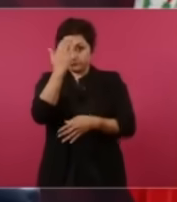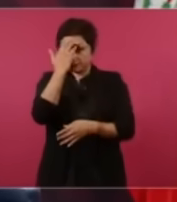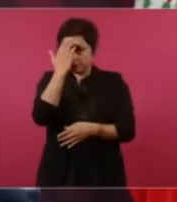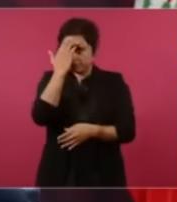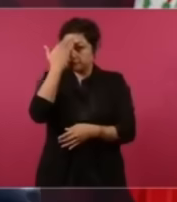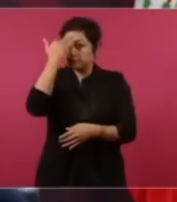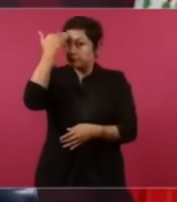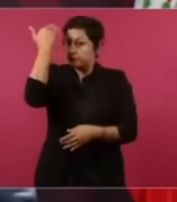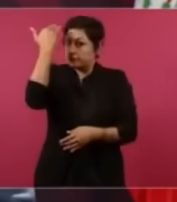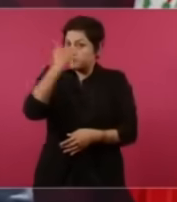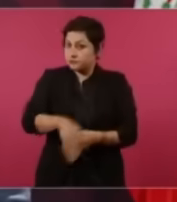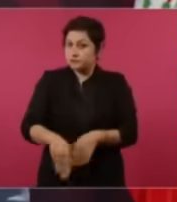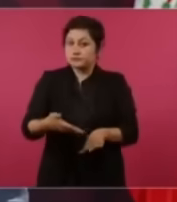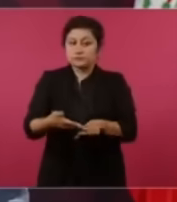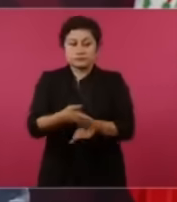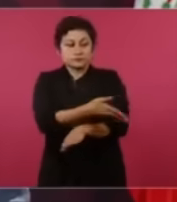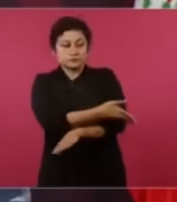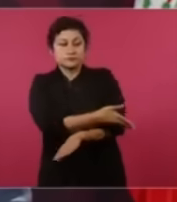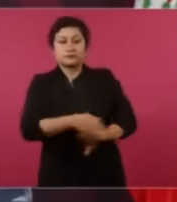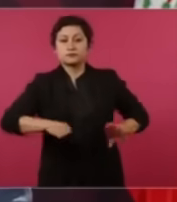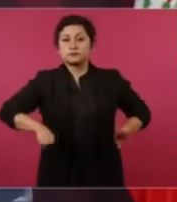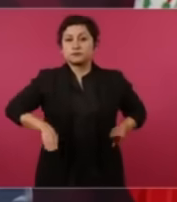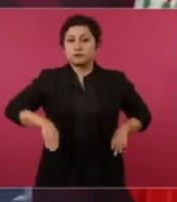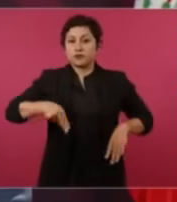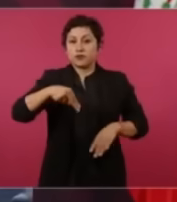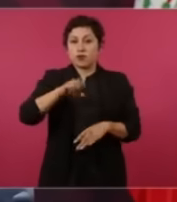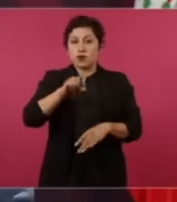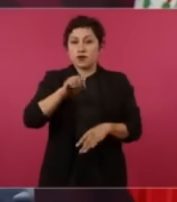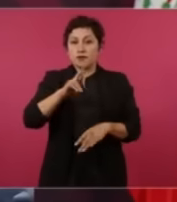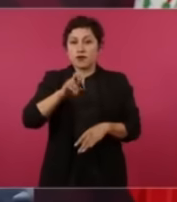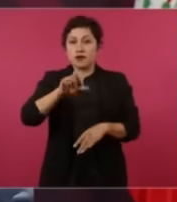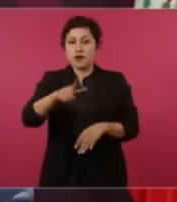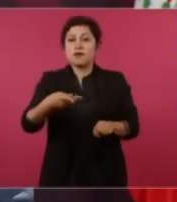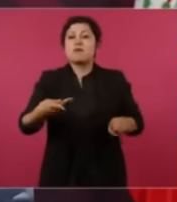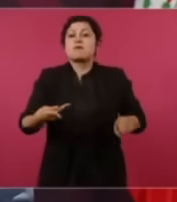sucedió en nuestro país durante el periodo neoliberal,